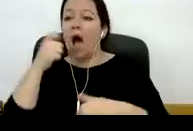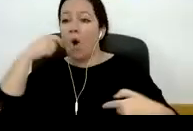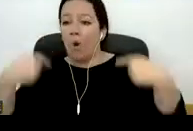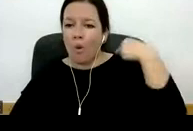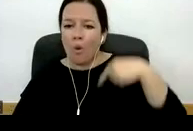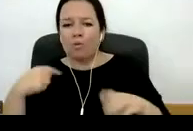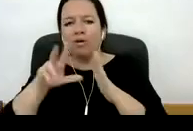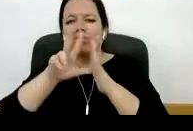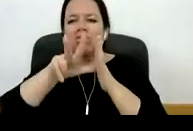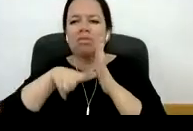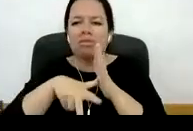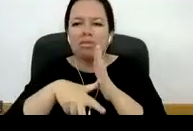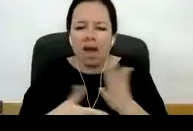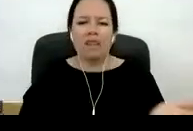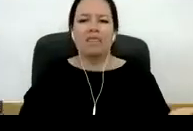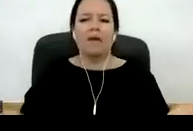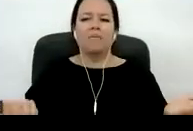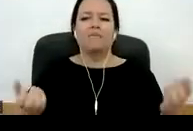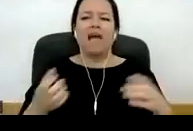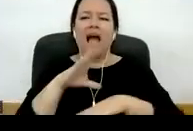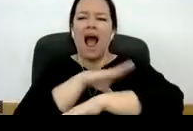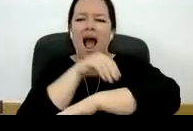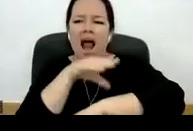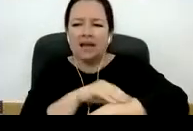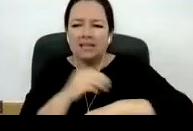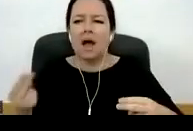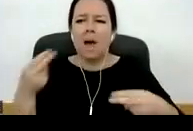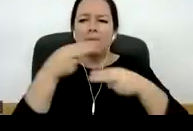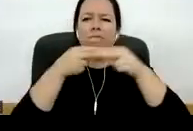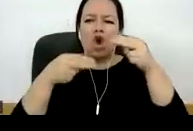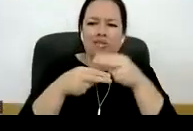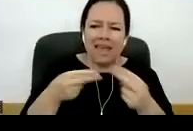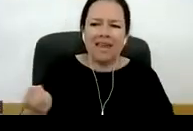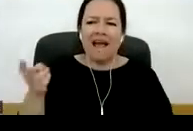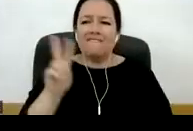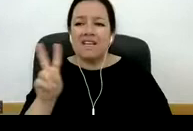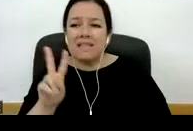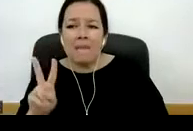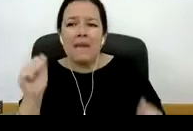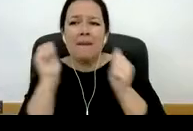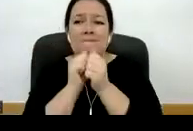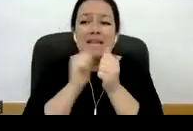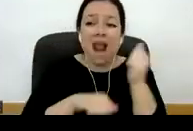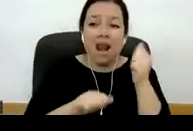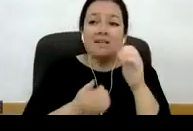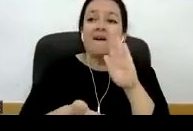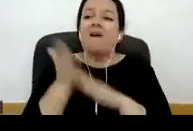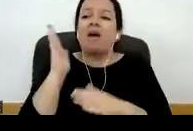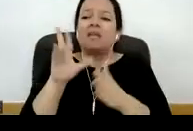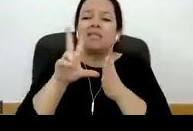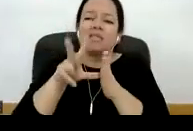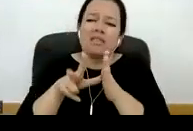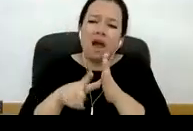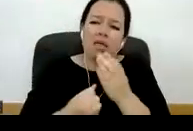la glucosa, los azúcares, los lípidos y las proteínas, y las vitaminas y los minerales, a los tejidos que lo necesitan.